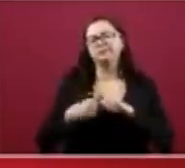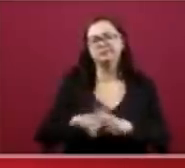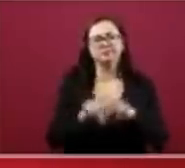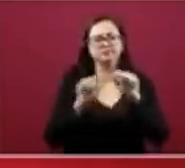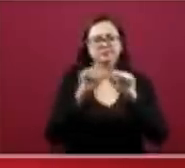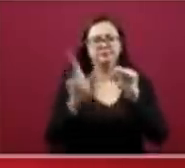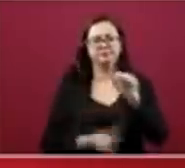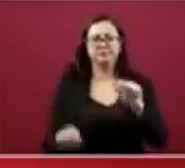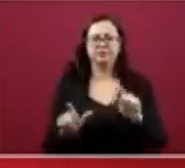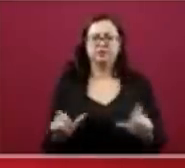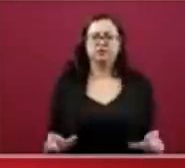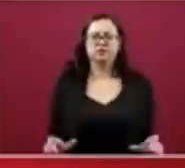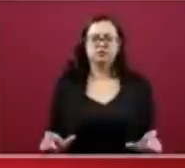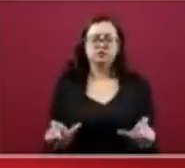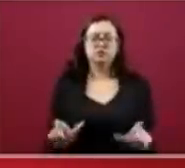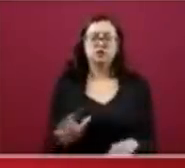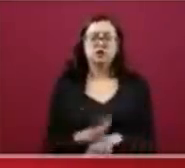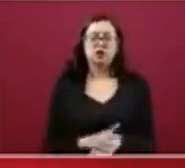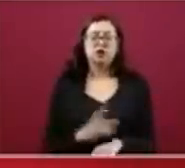porque